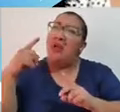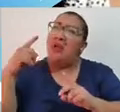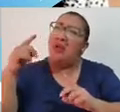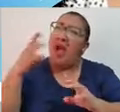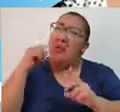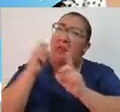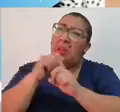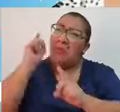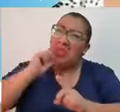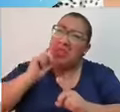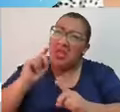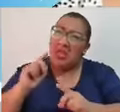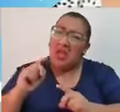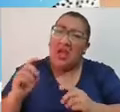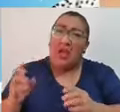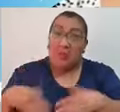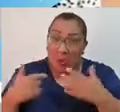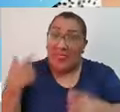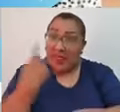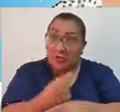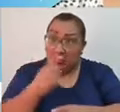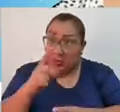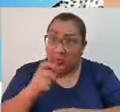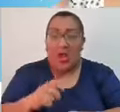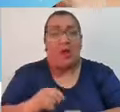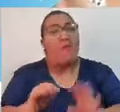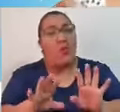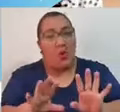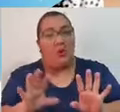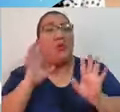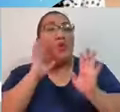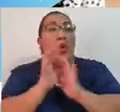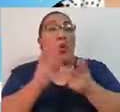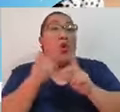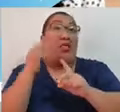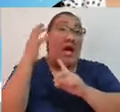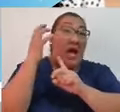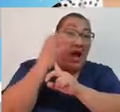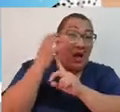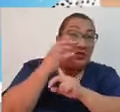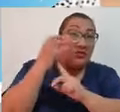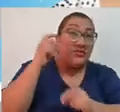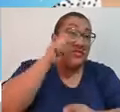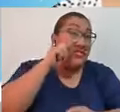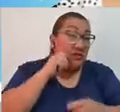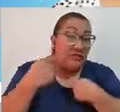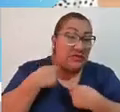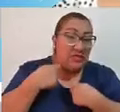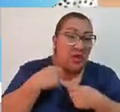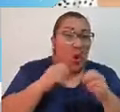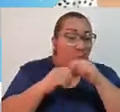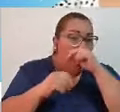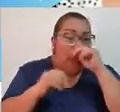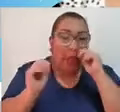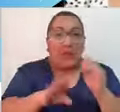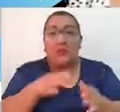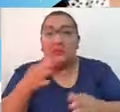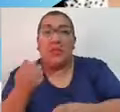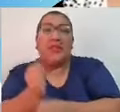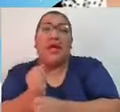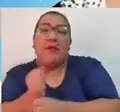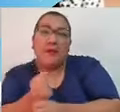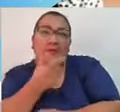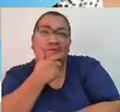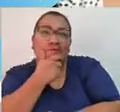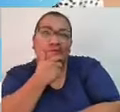sexista, habría que evaluar el caso en particular, tendría que encajar en un acto de hostigamiento sexual laboral.